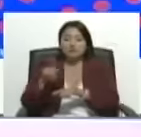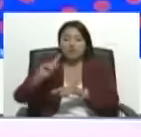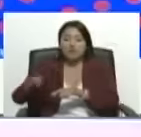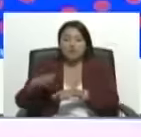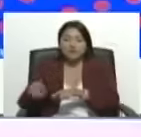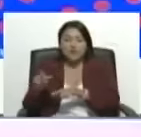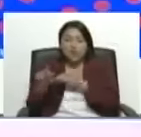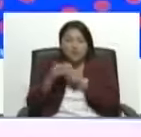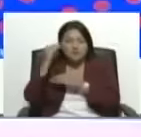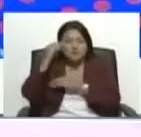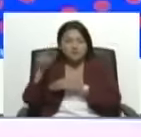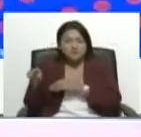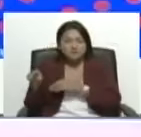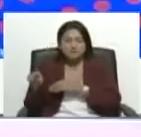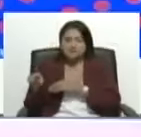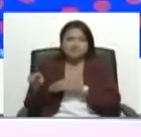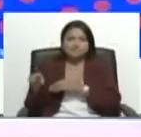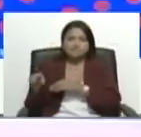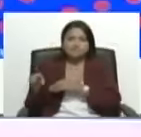porque lo que ellos recibieron